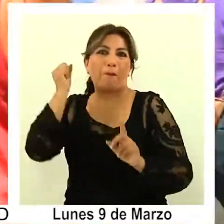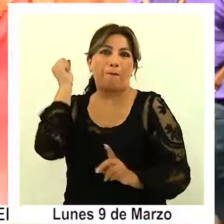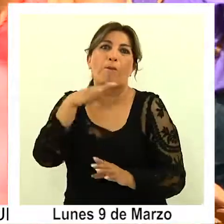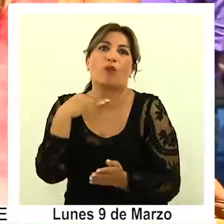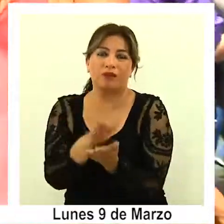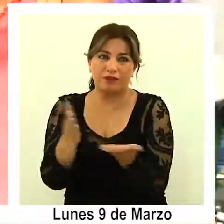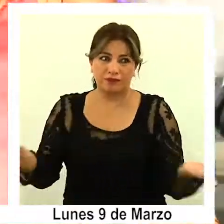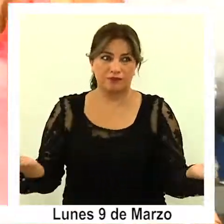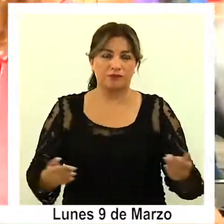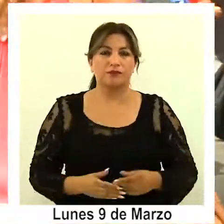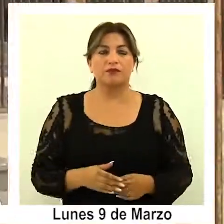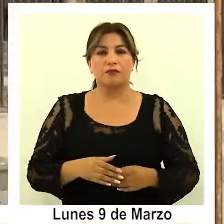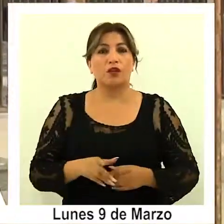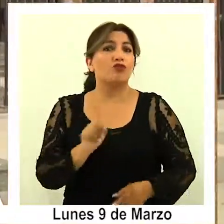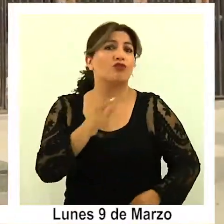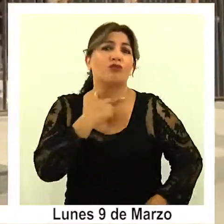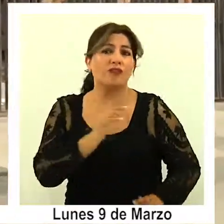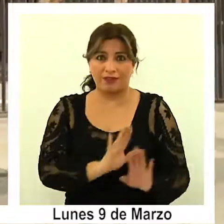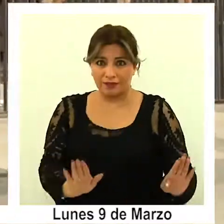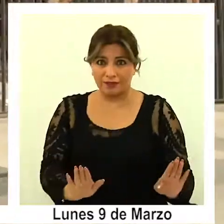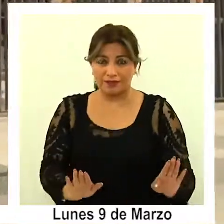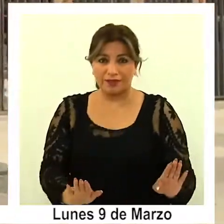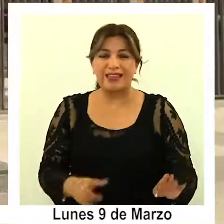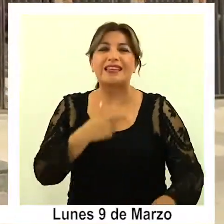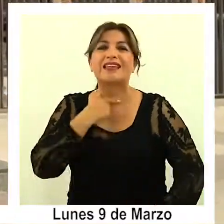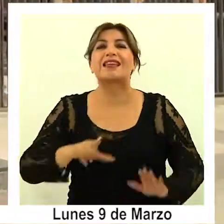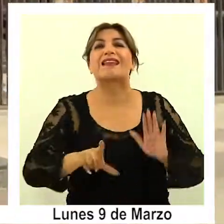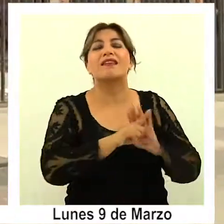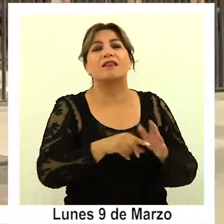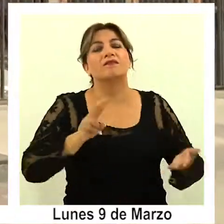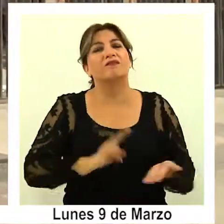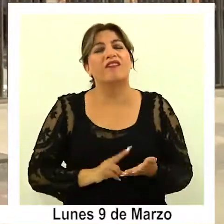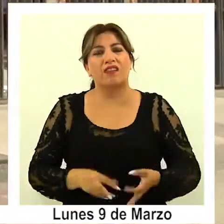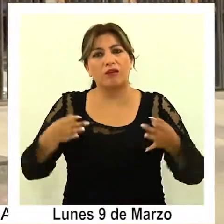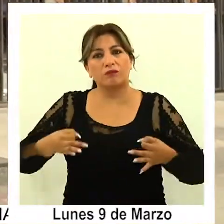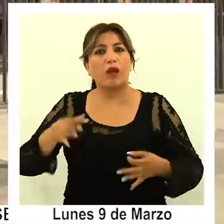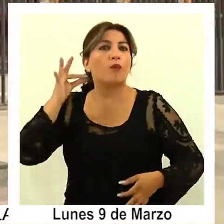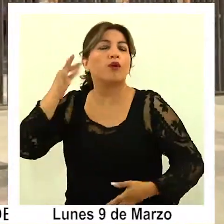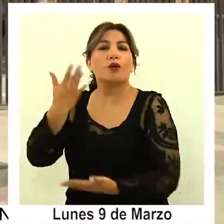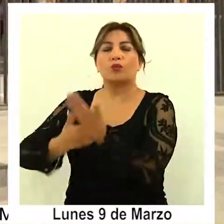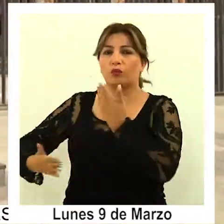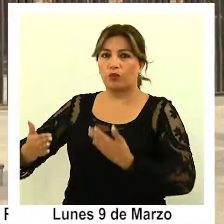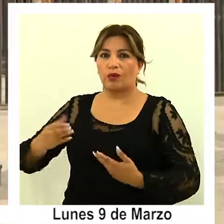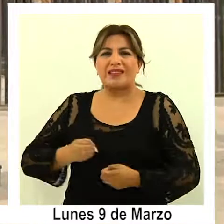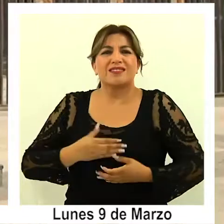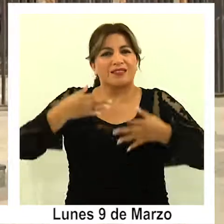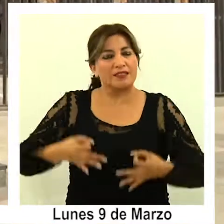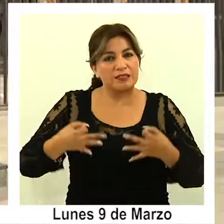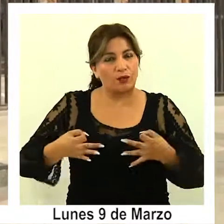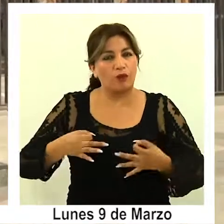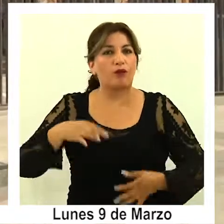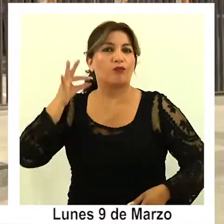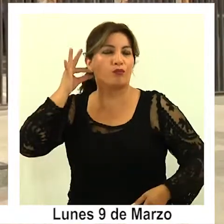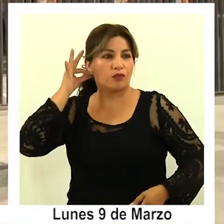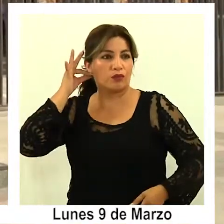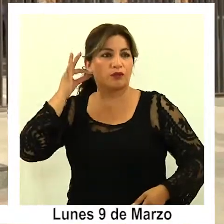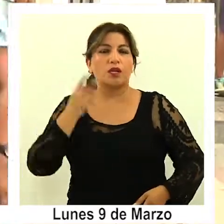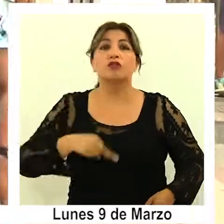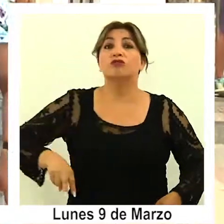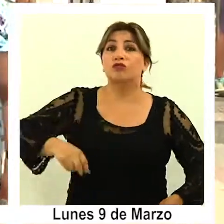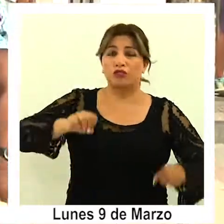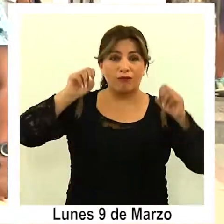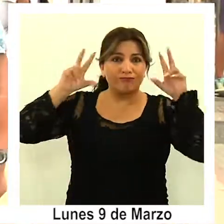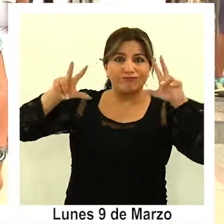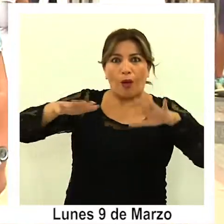igual mata a la esposa a la ex mujer no queremos eso queremos leyes que efectivamente nos protejan y que podamos sentirnos seguras como